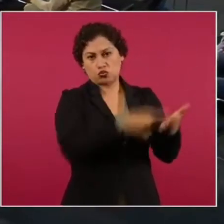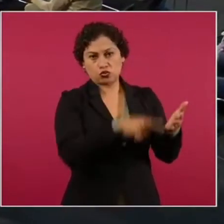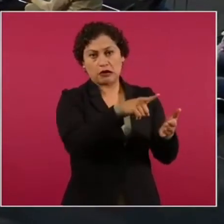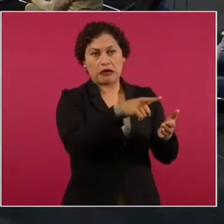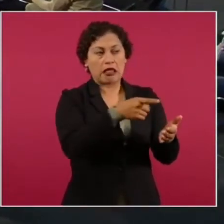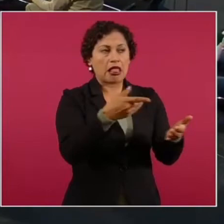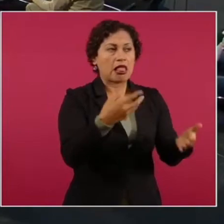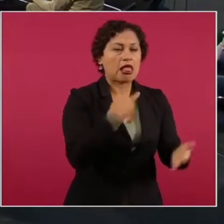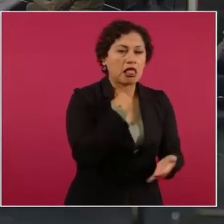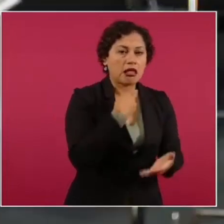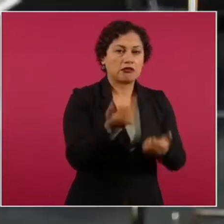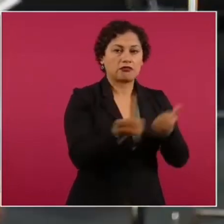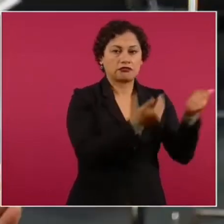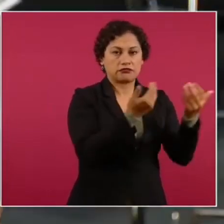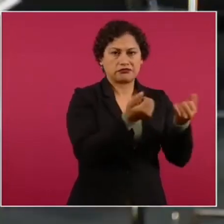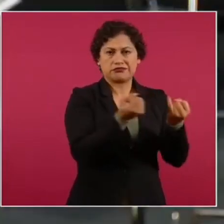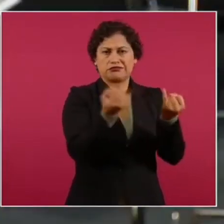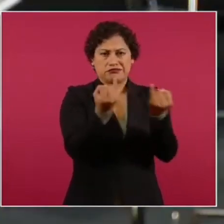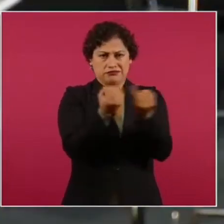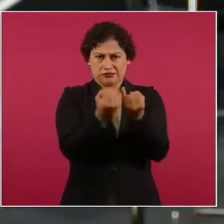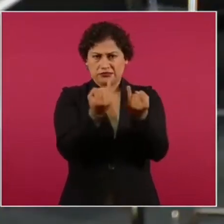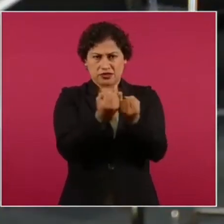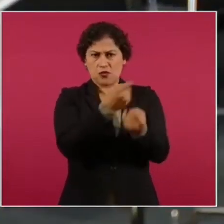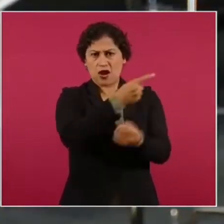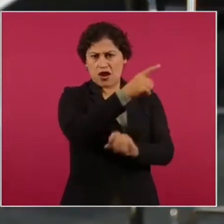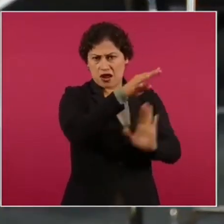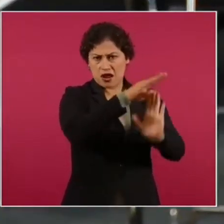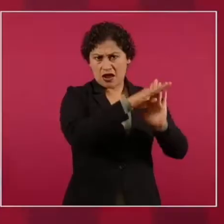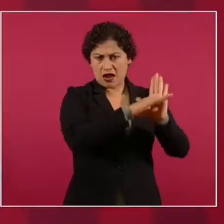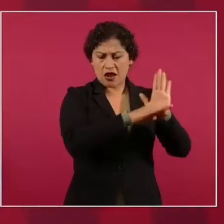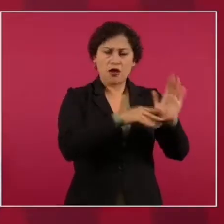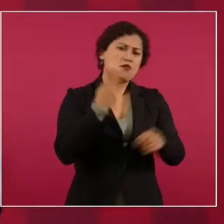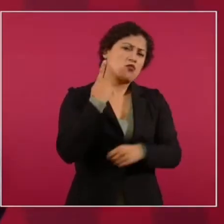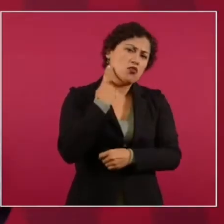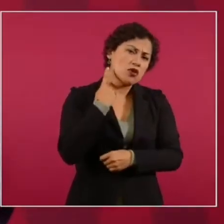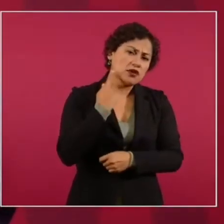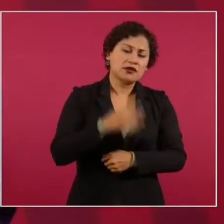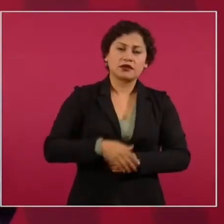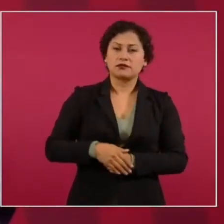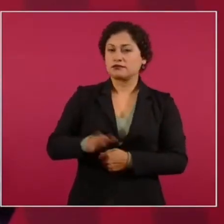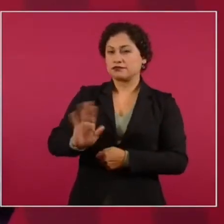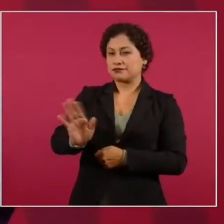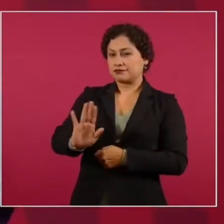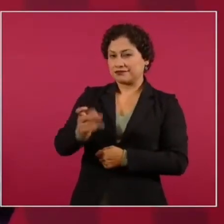mismos argumentos, también hay política y también hay corrupción. Pero esto no es para ganado en pie.